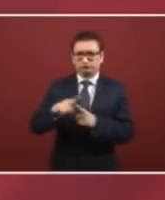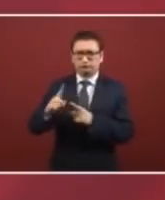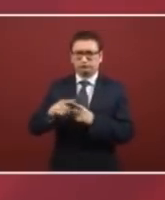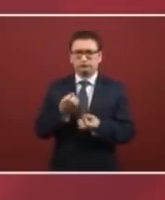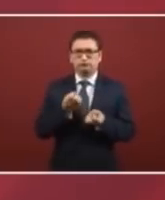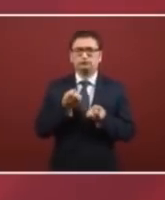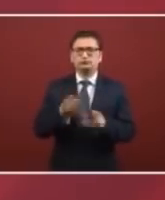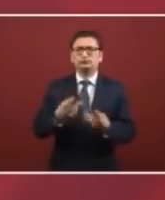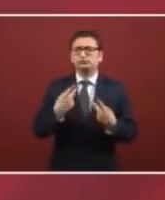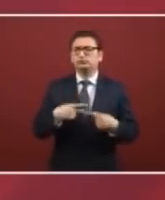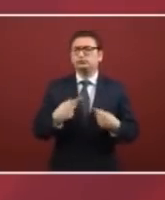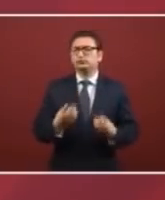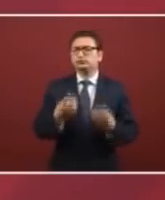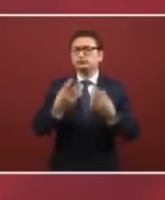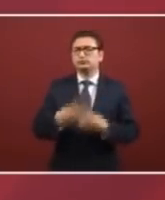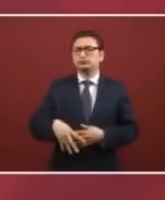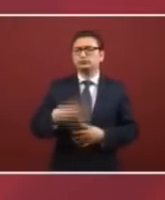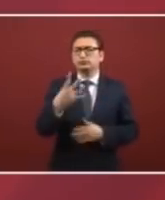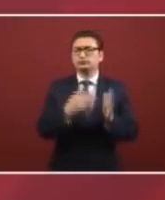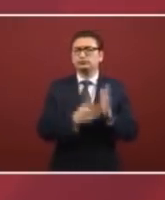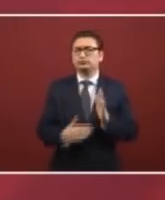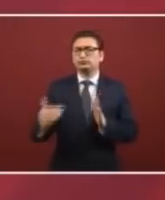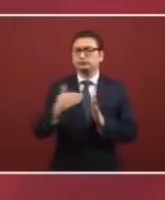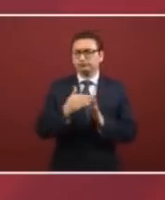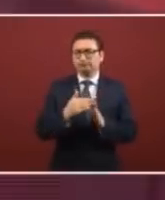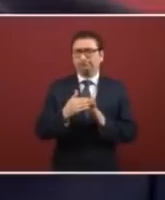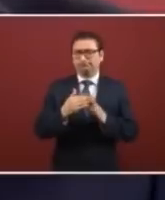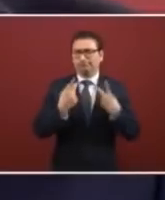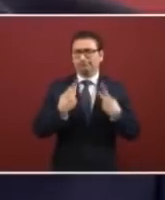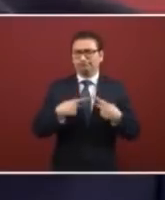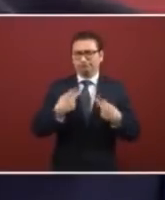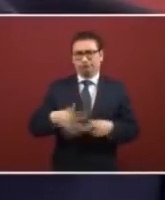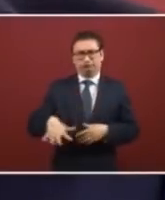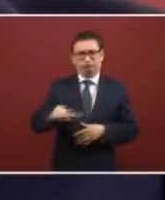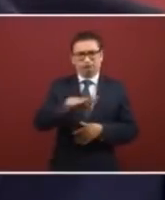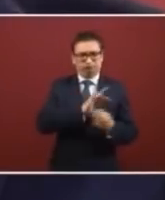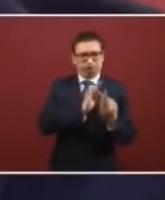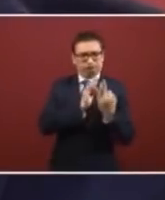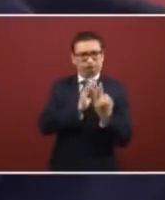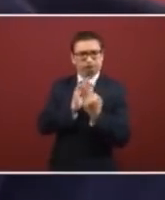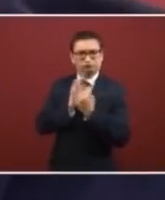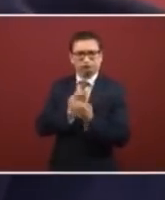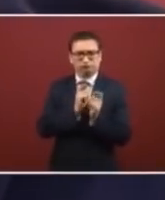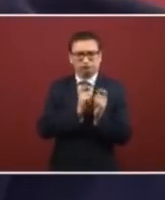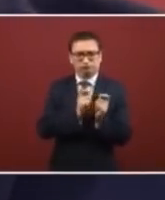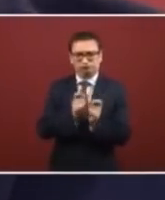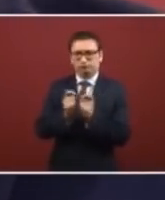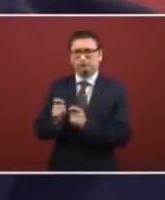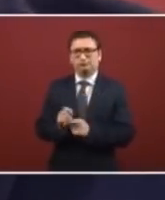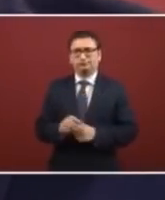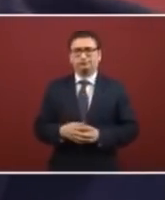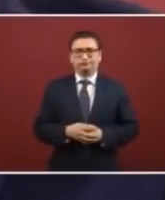14 millones de personas de manera directa. Hoy.